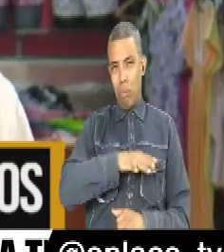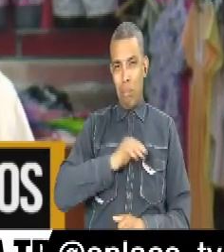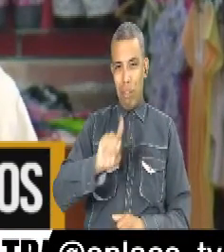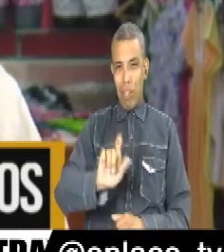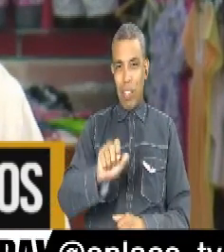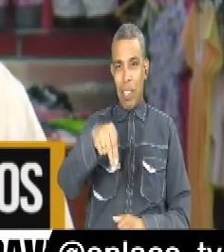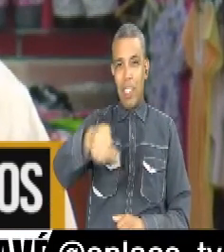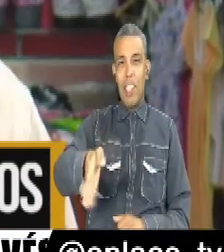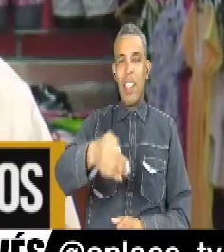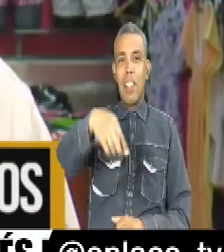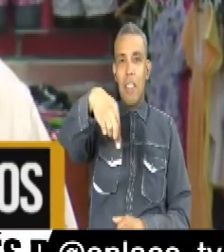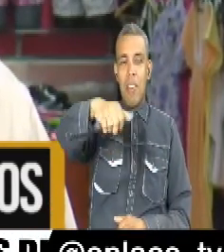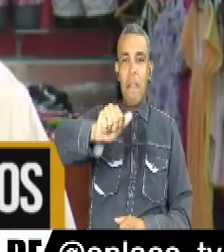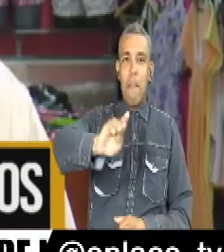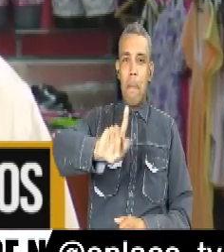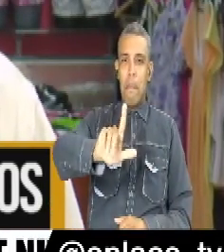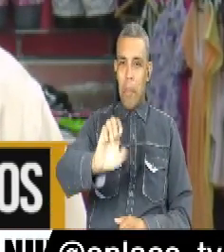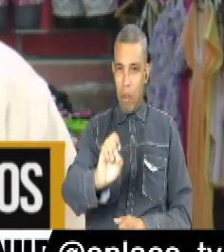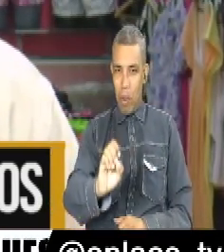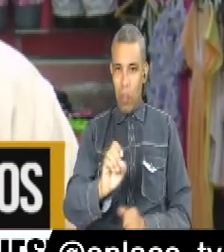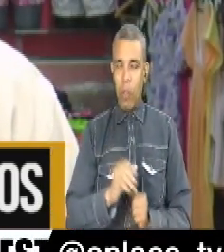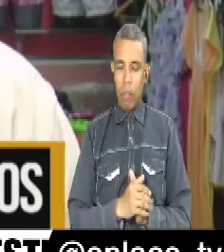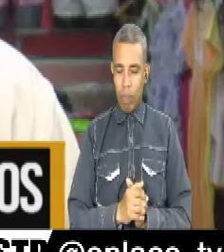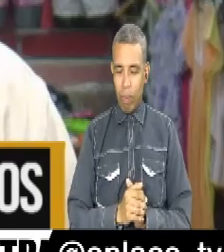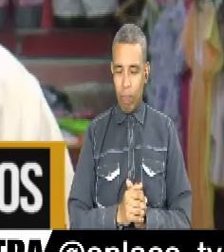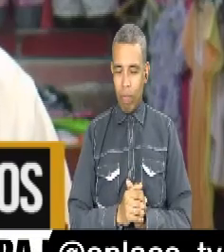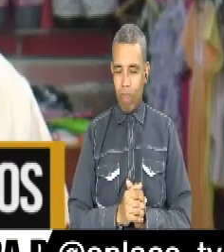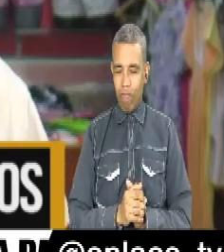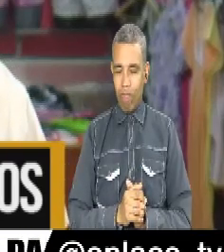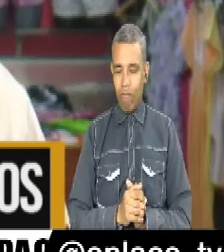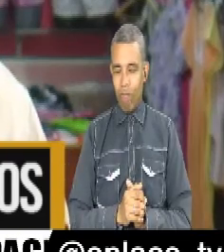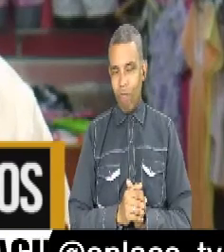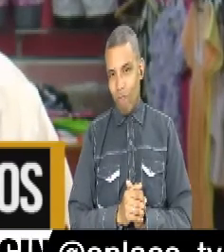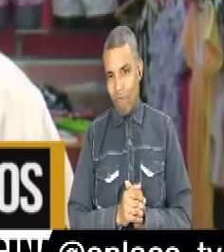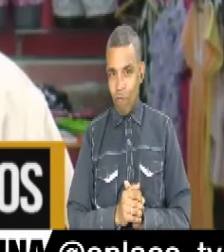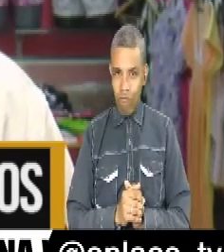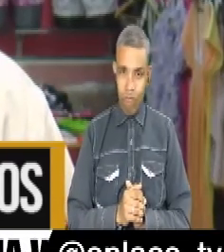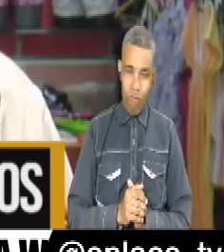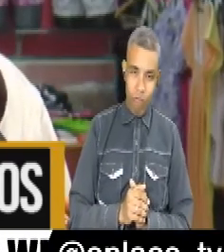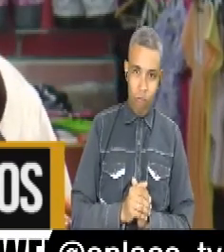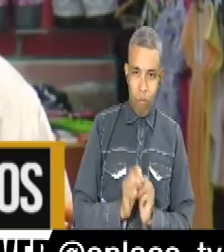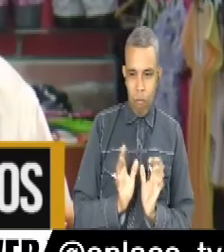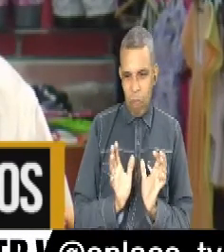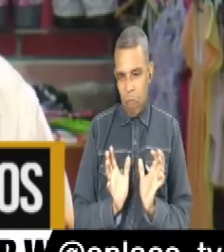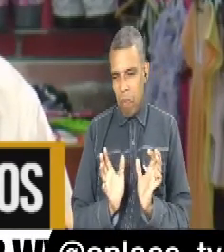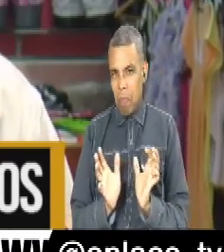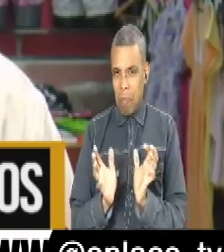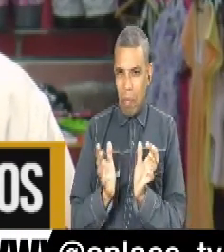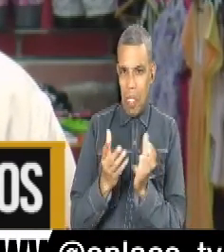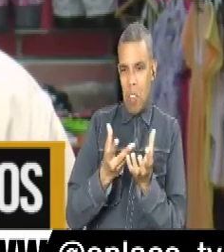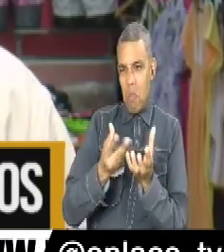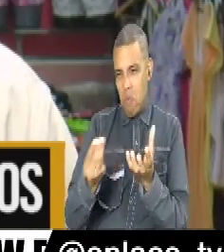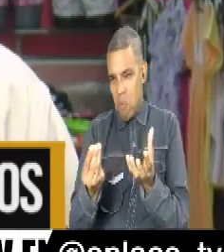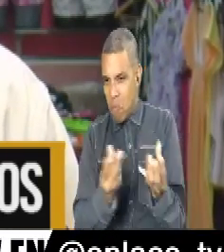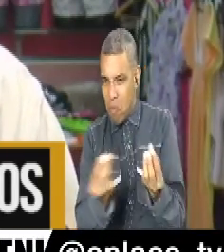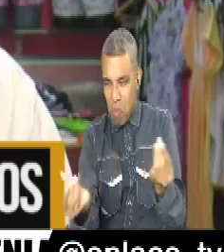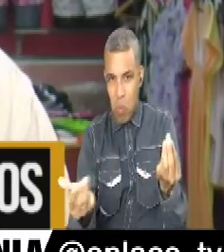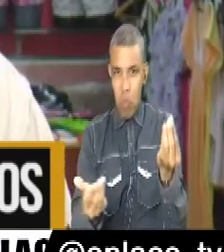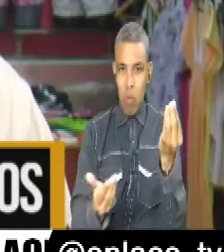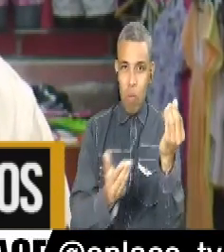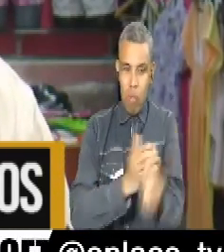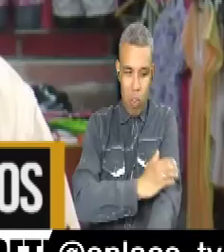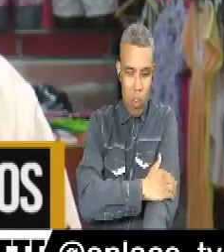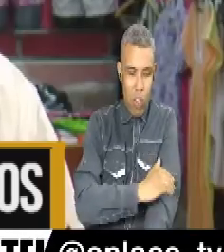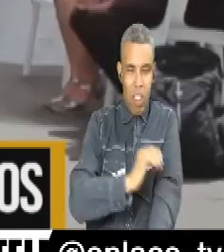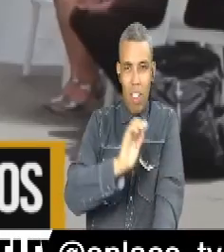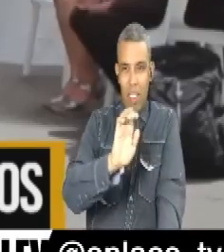nivel rural, ya que se siente la presencia de los actores armados, tanto ilegales